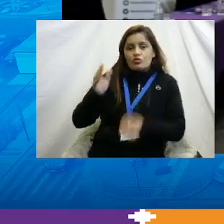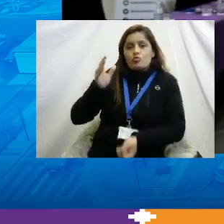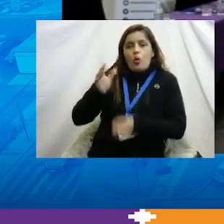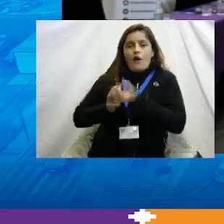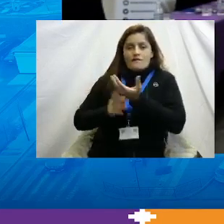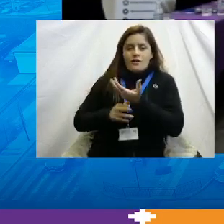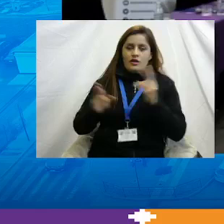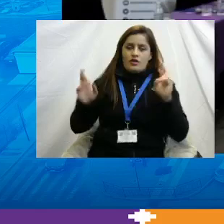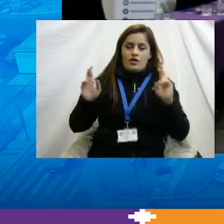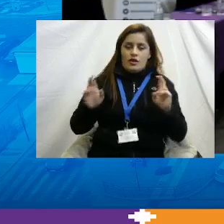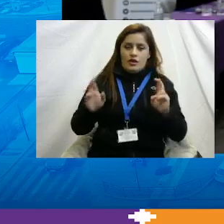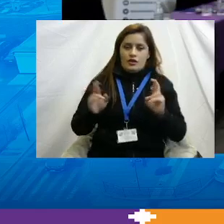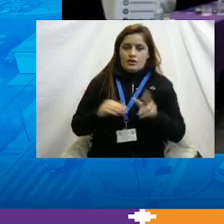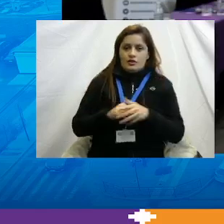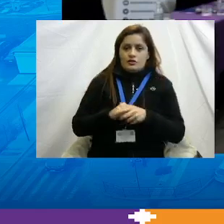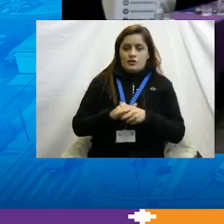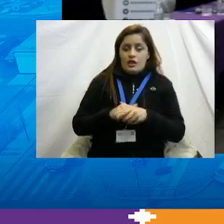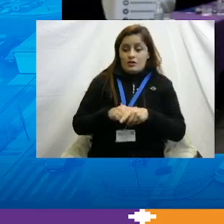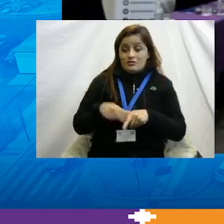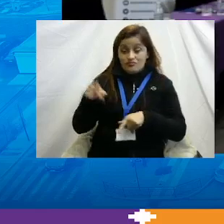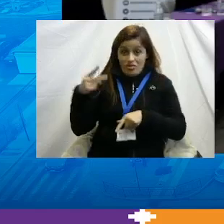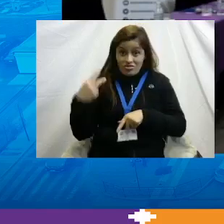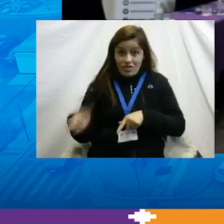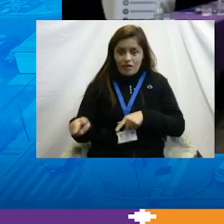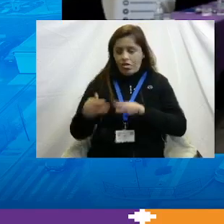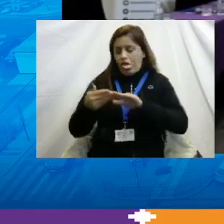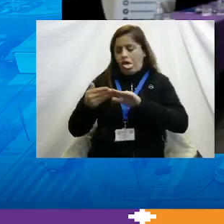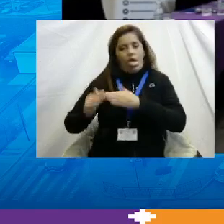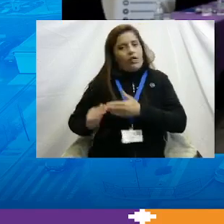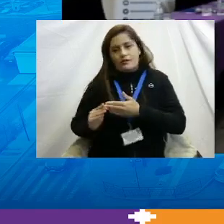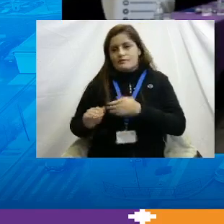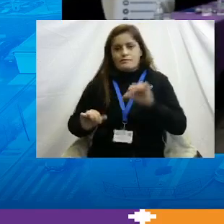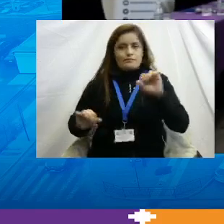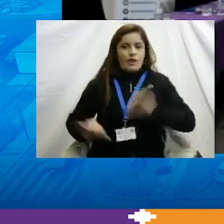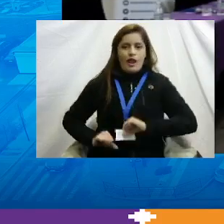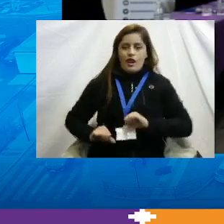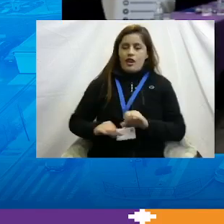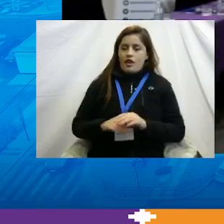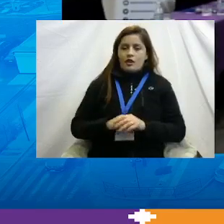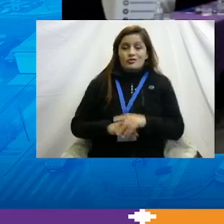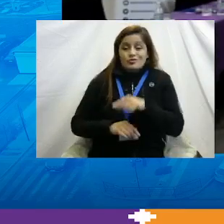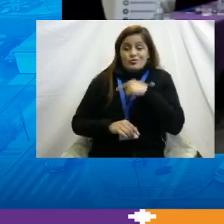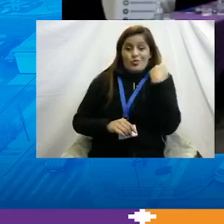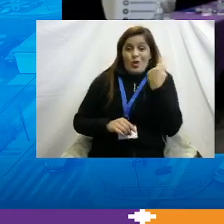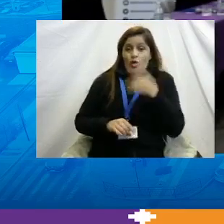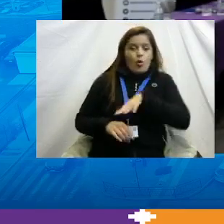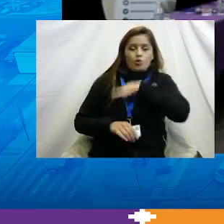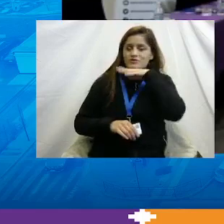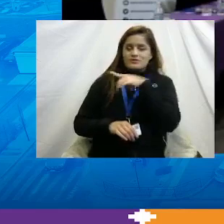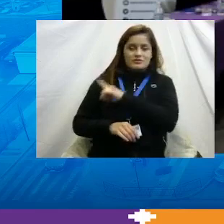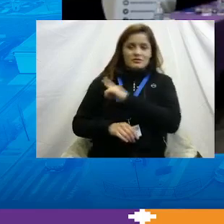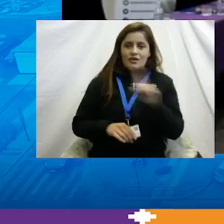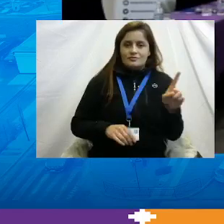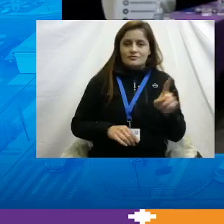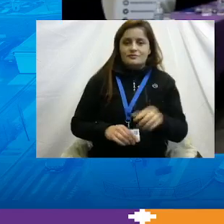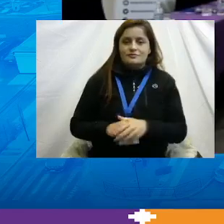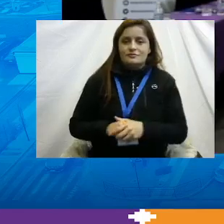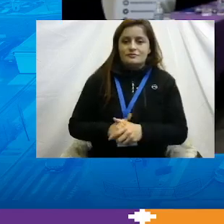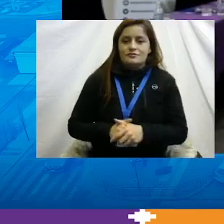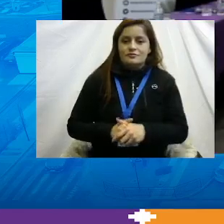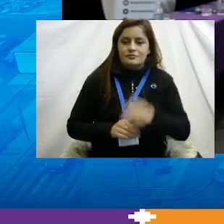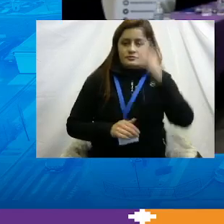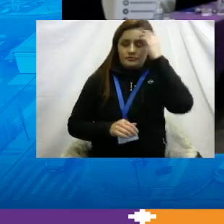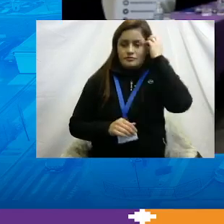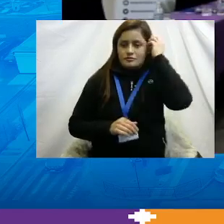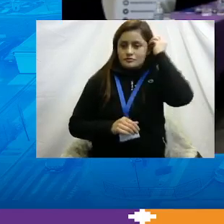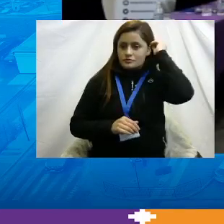claramente la que tienen se está desmoronando y no se puede prácticamente utilizar para nada. Y